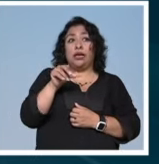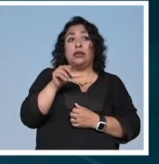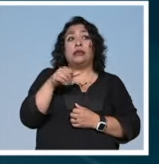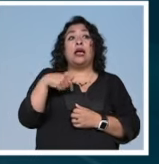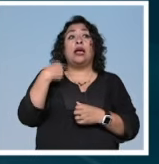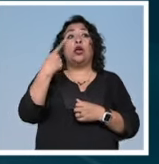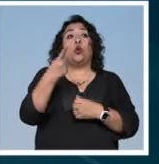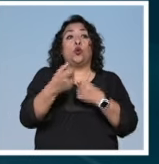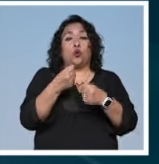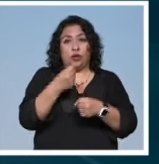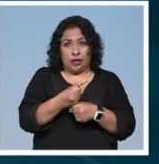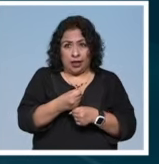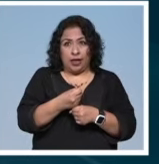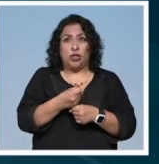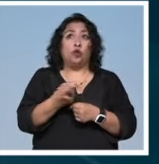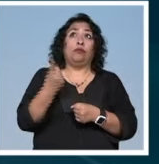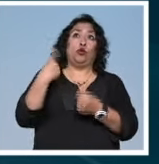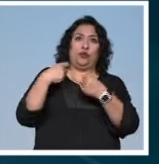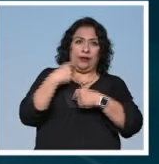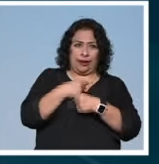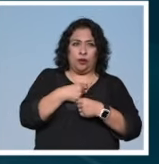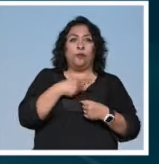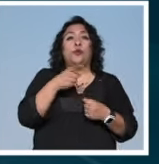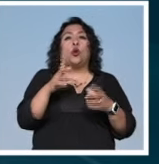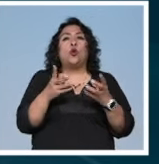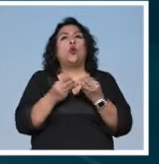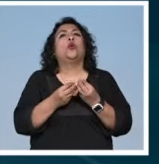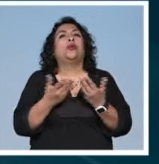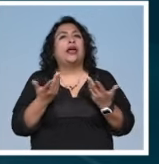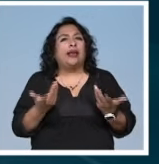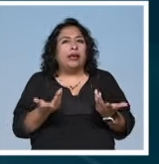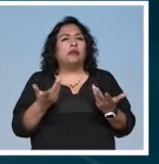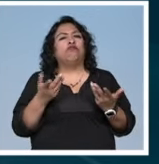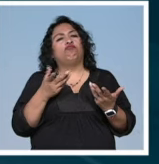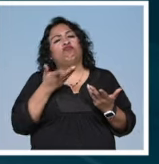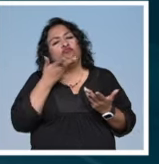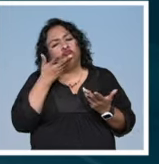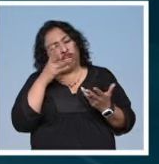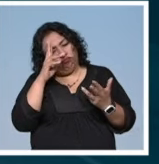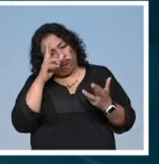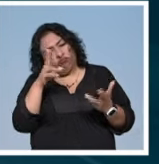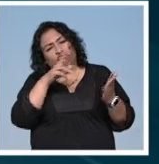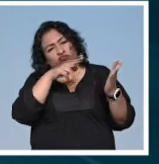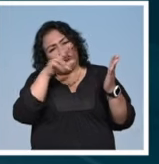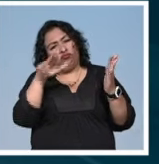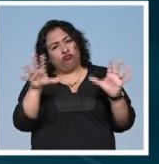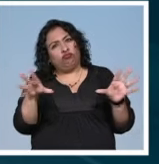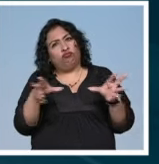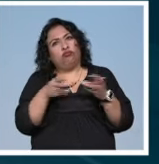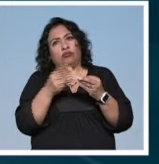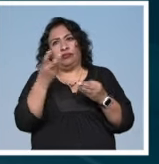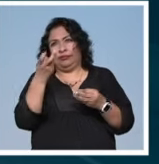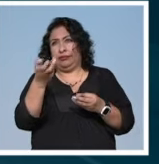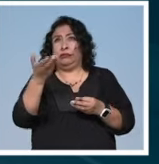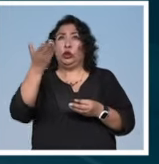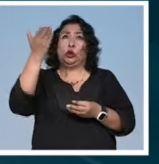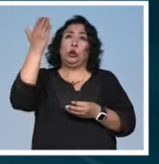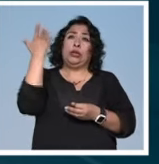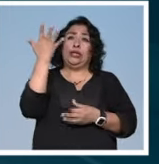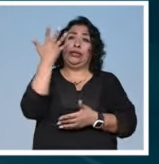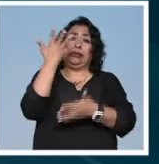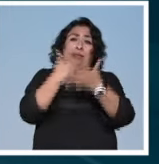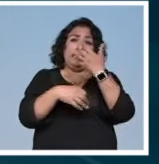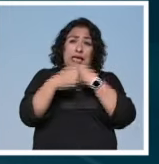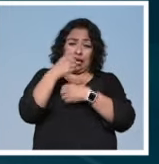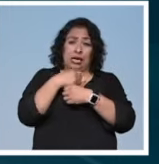pasado. Y lo que las junta, pues, es este ritual de la pintura, ¿no?, que ese sí lo llevo haciendo desde hace 15